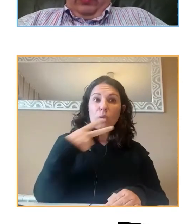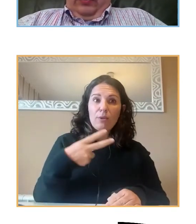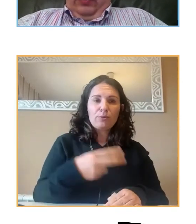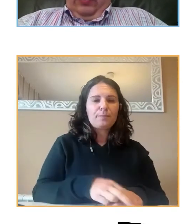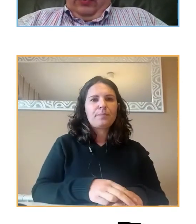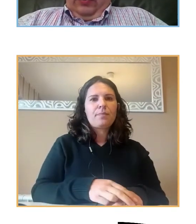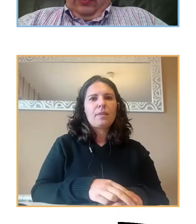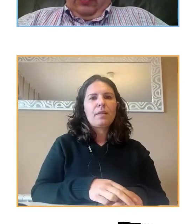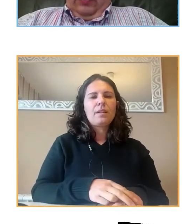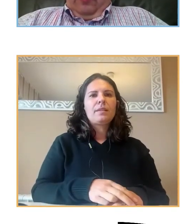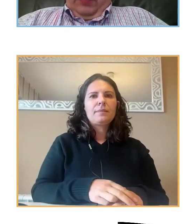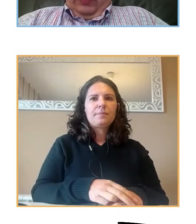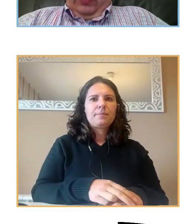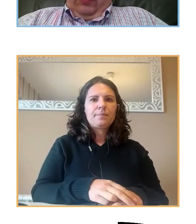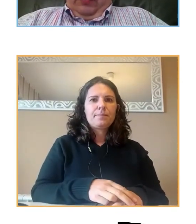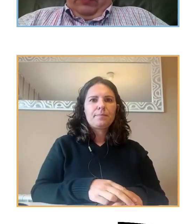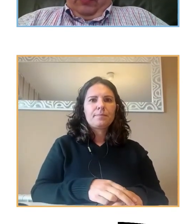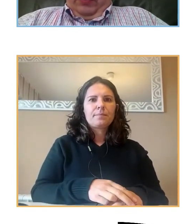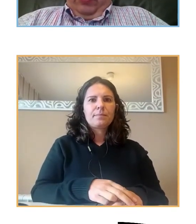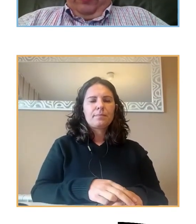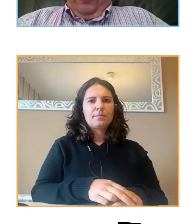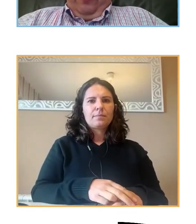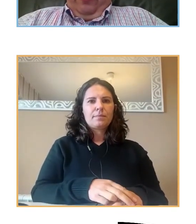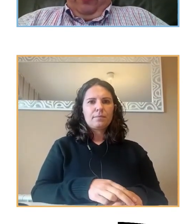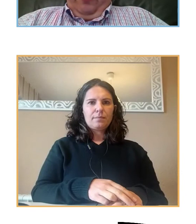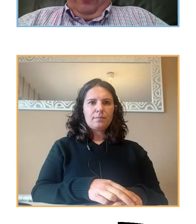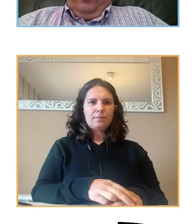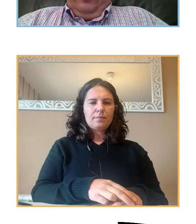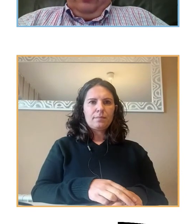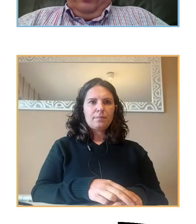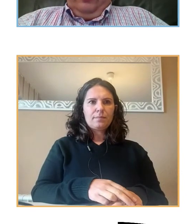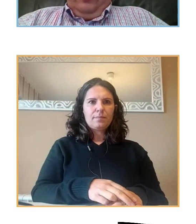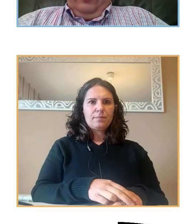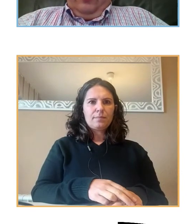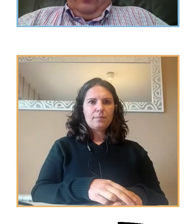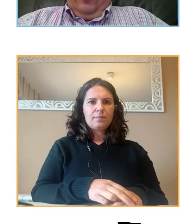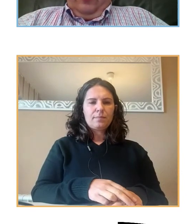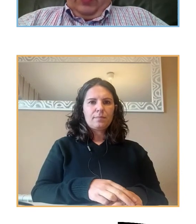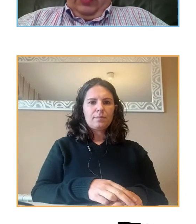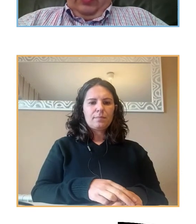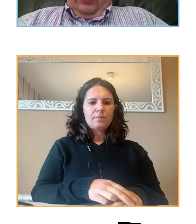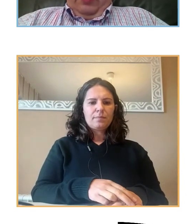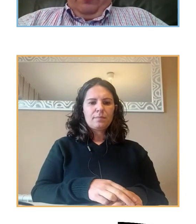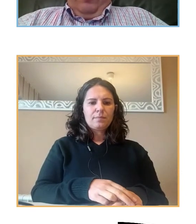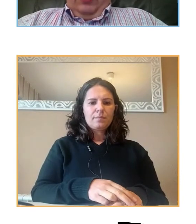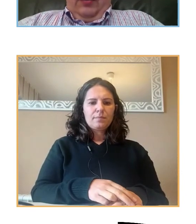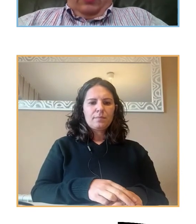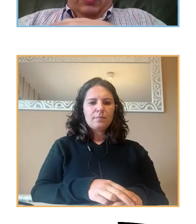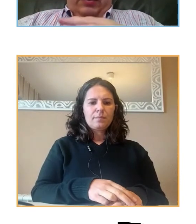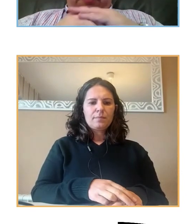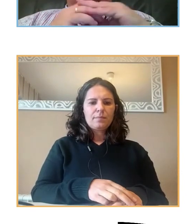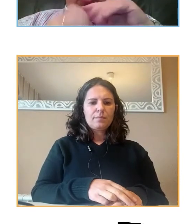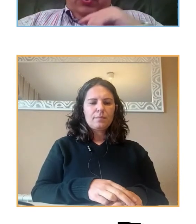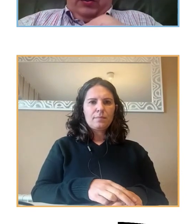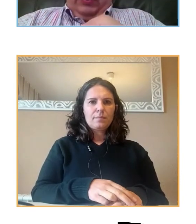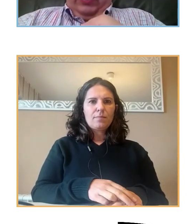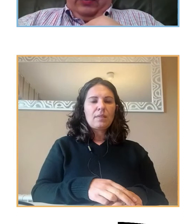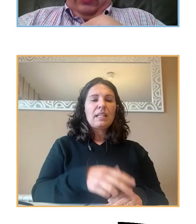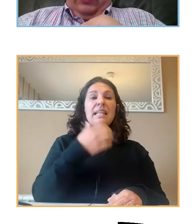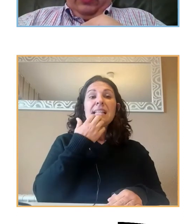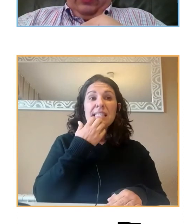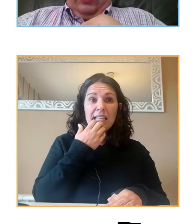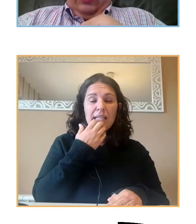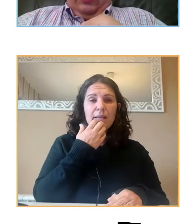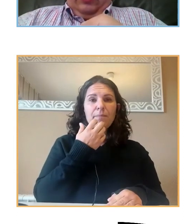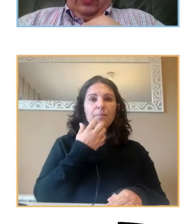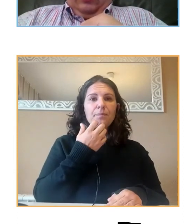la